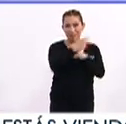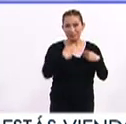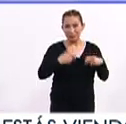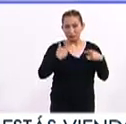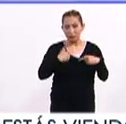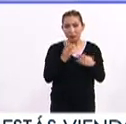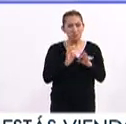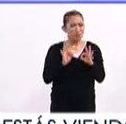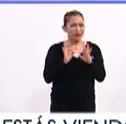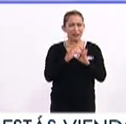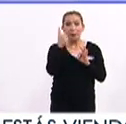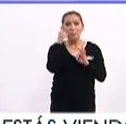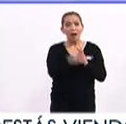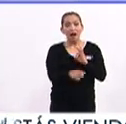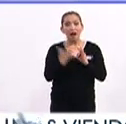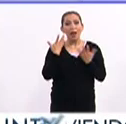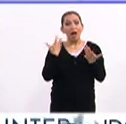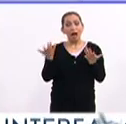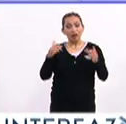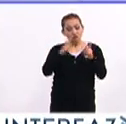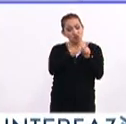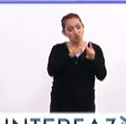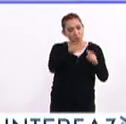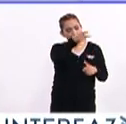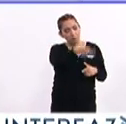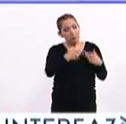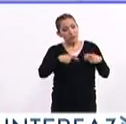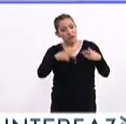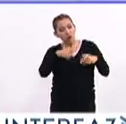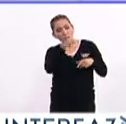fundamental para generar un ser colectivo